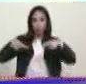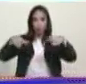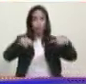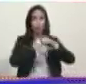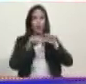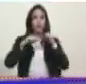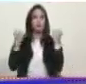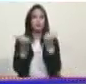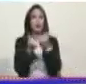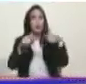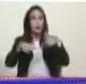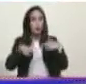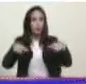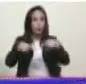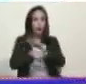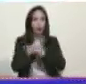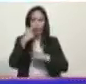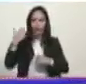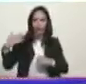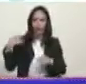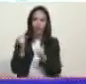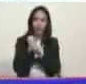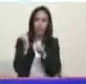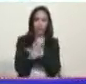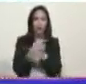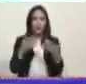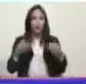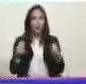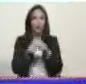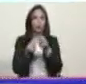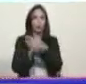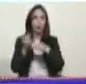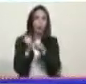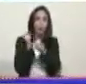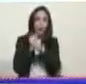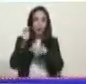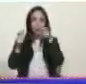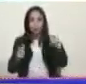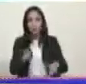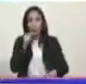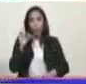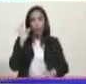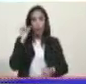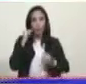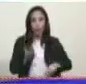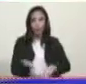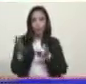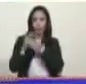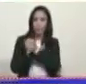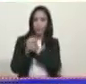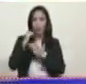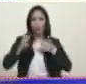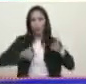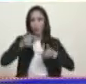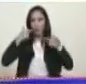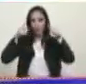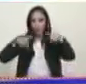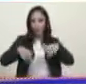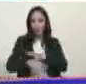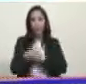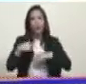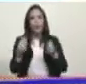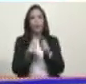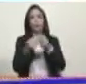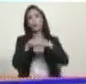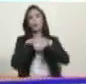clase. La lucha diaria con la clase obrera, con los trabajadores, con mis compañeros del metro. Aquí estoy con el